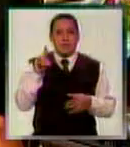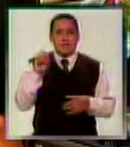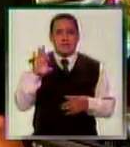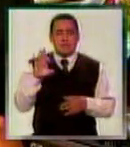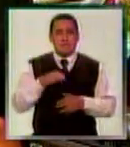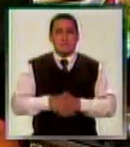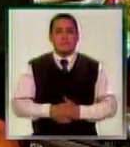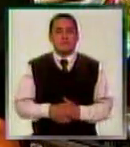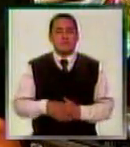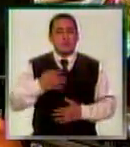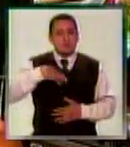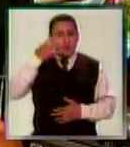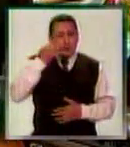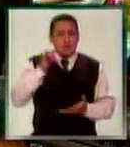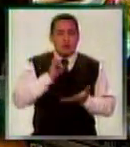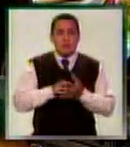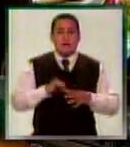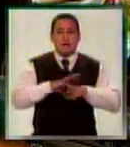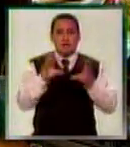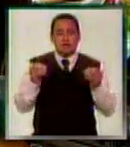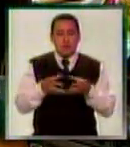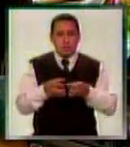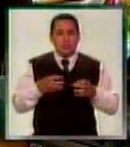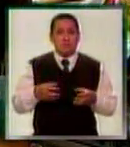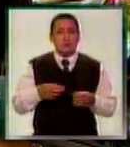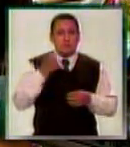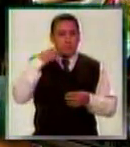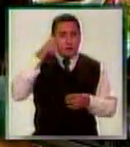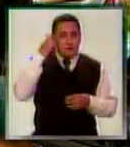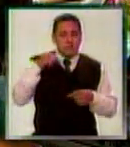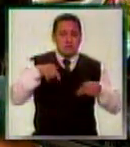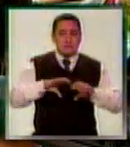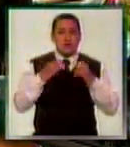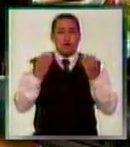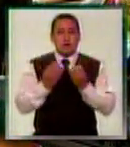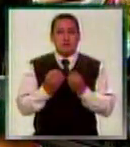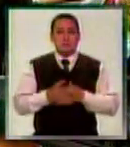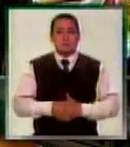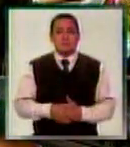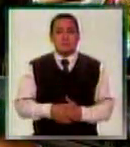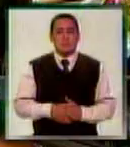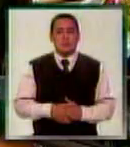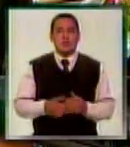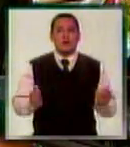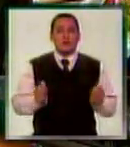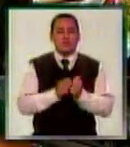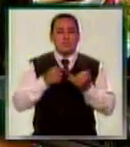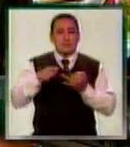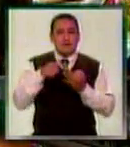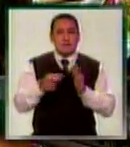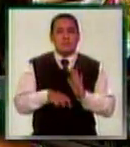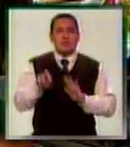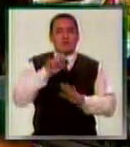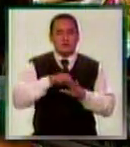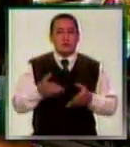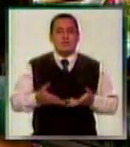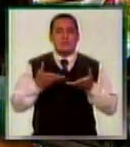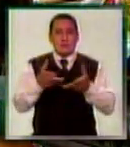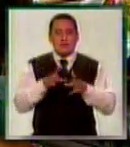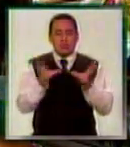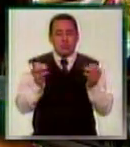que todas las fuerzas políticas del país que están representadas en este Congreso de la República, a través de este proyecto de ley, están dando un mensaje